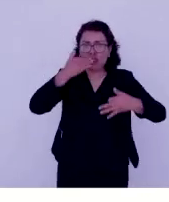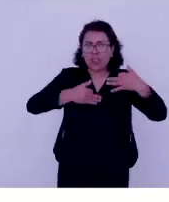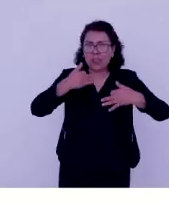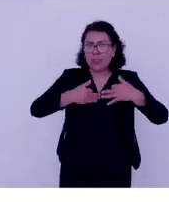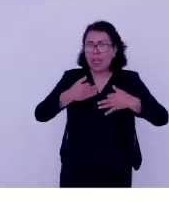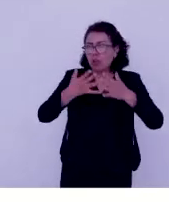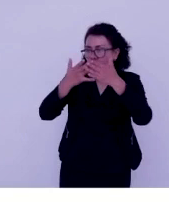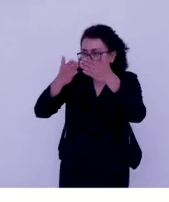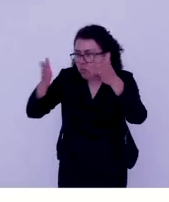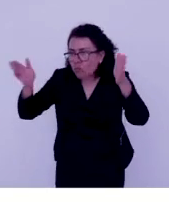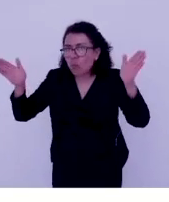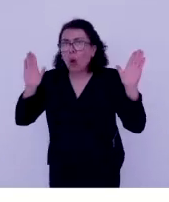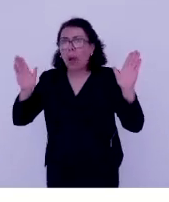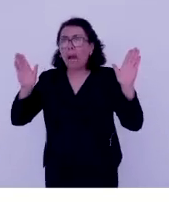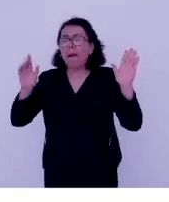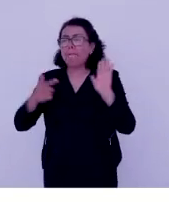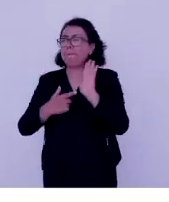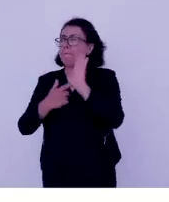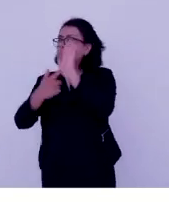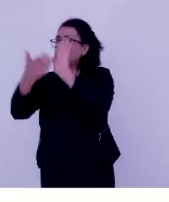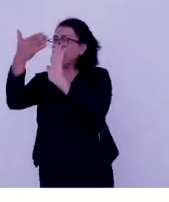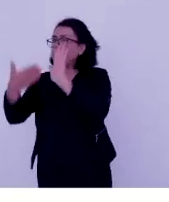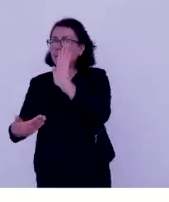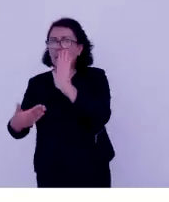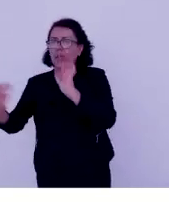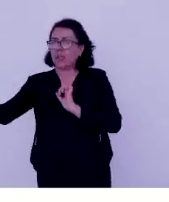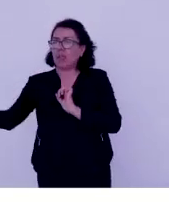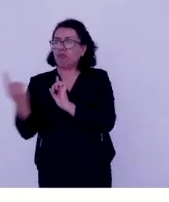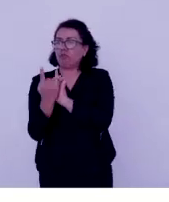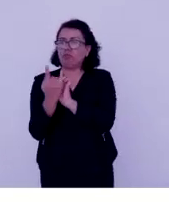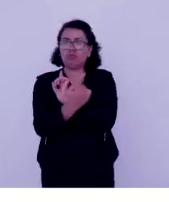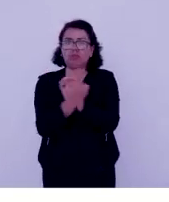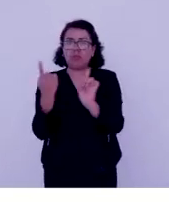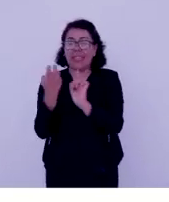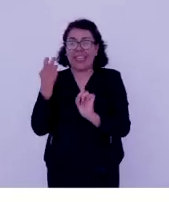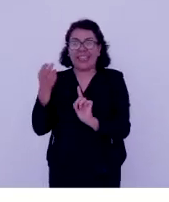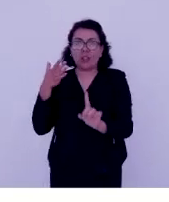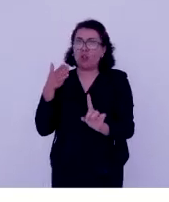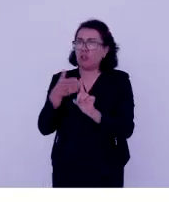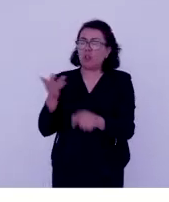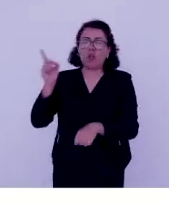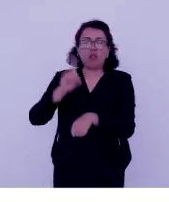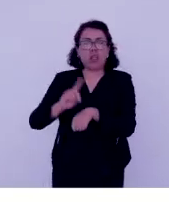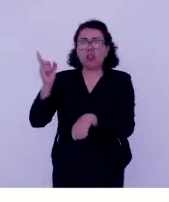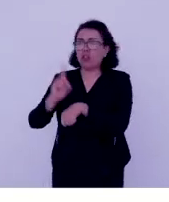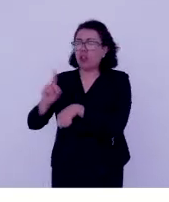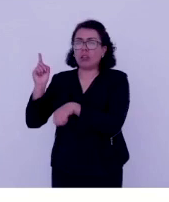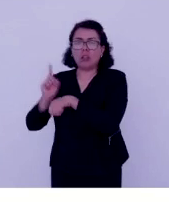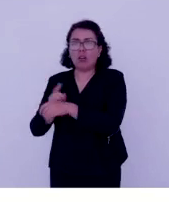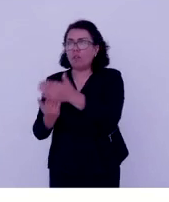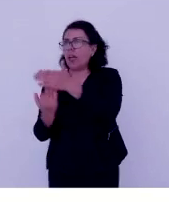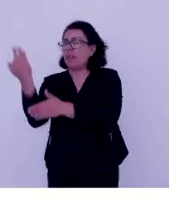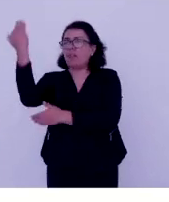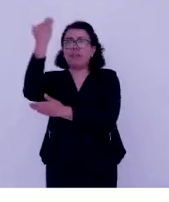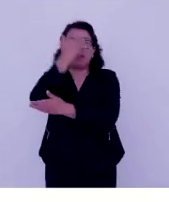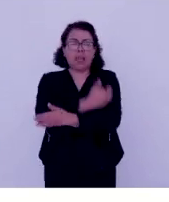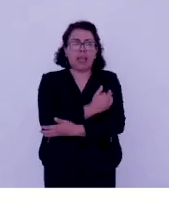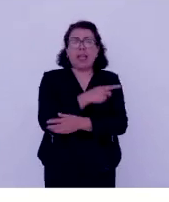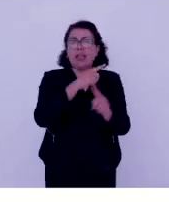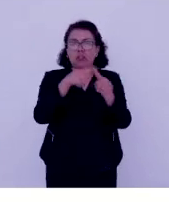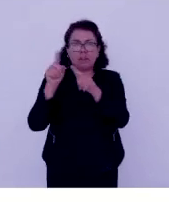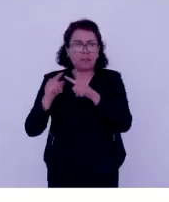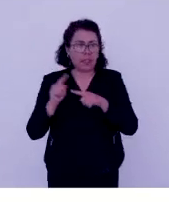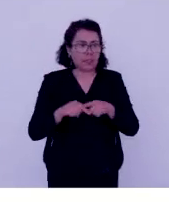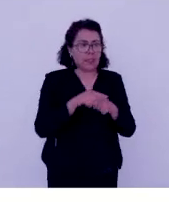un poder judicial transparente abierto y cercano es Nuestro objetivo todos los días a todas horas en los seis distritos